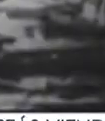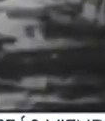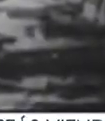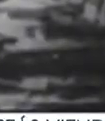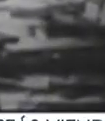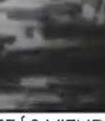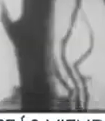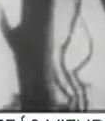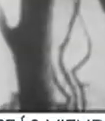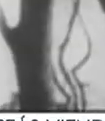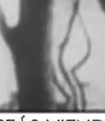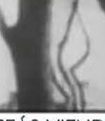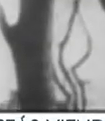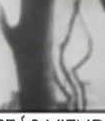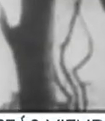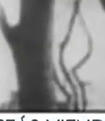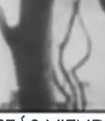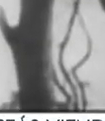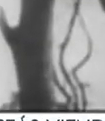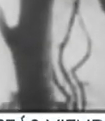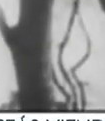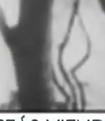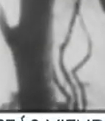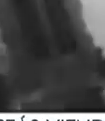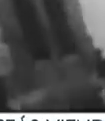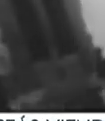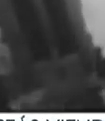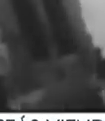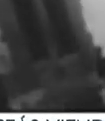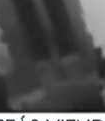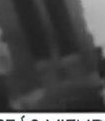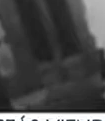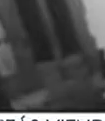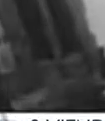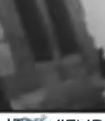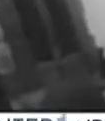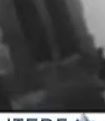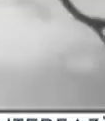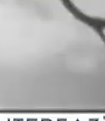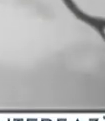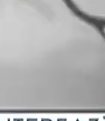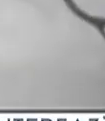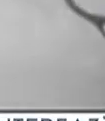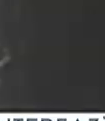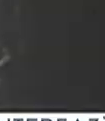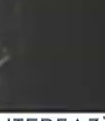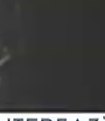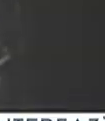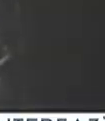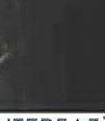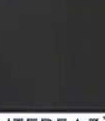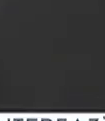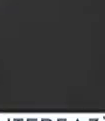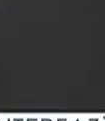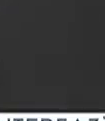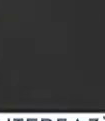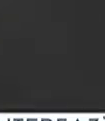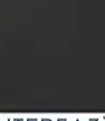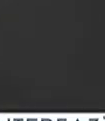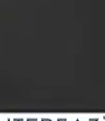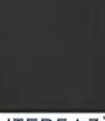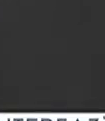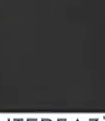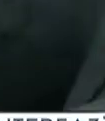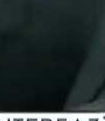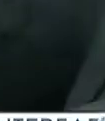Within 9 seconds, 100,000 people were killed or doomed, and 100,000 more injured. Within 9 seconds, the city